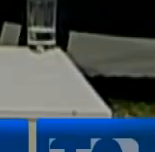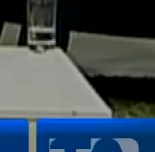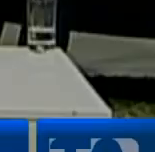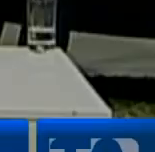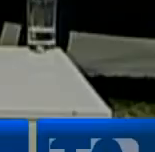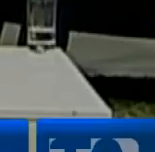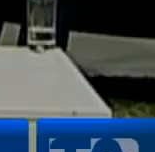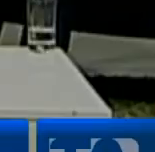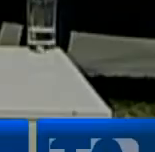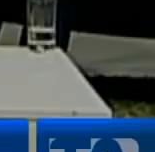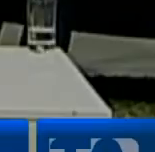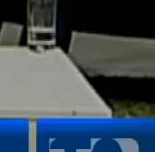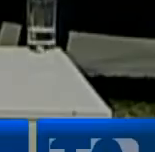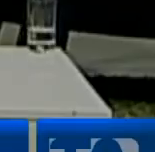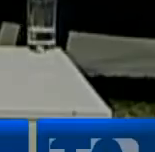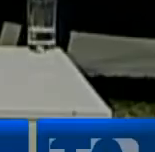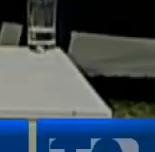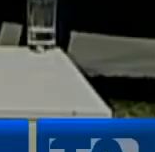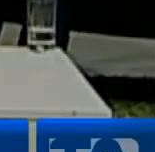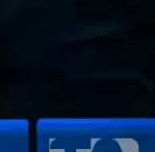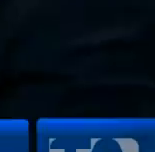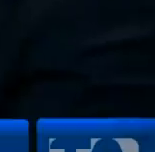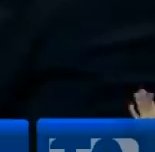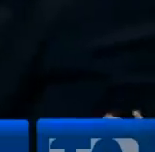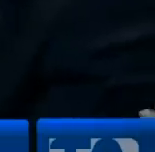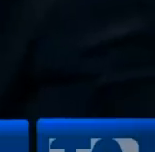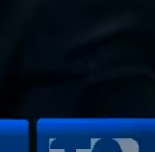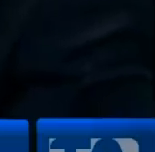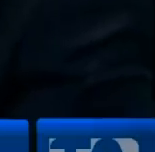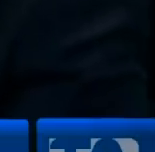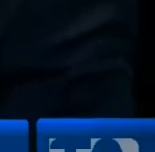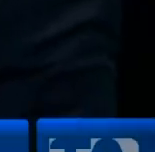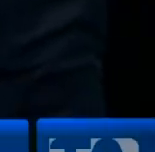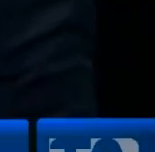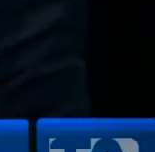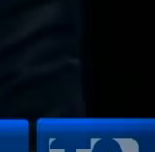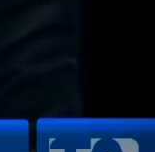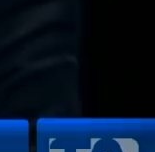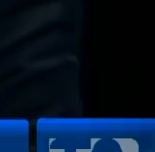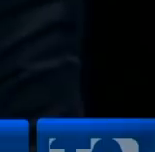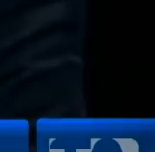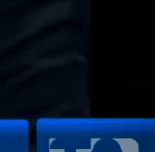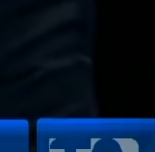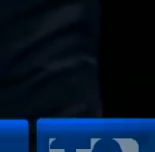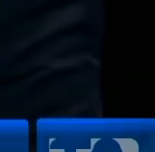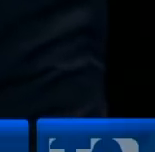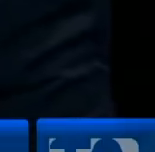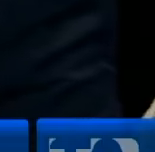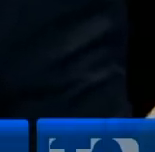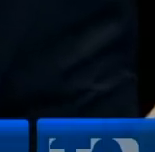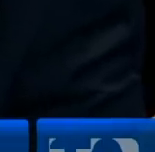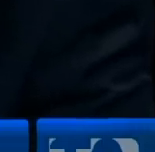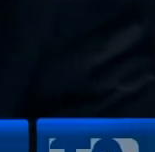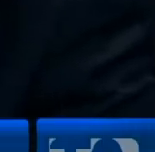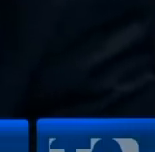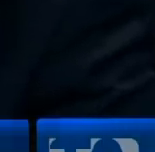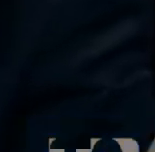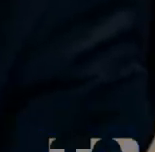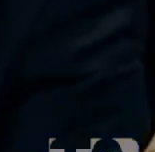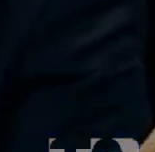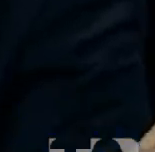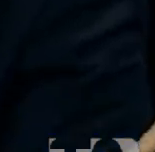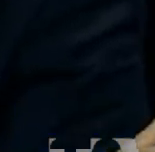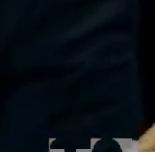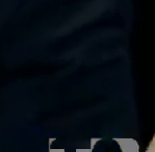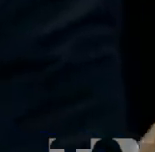eso tenemos que hablar. De eso exactamente, de cómo nosotros como Estado facilitamos la vida de la gente. Pero solo lo podemos hacer